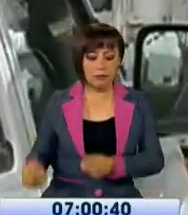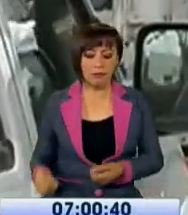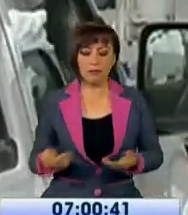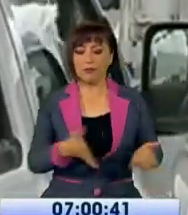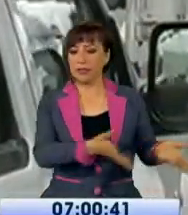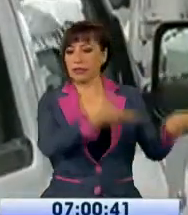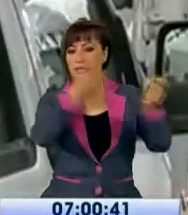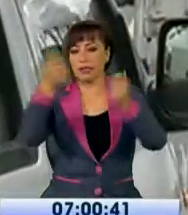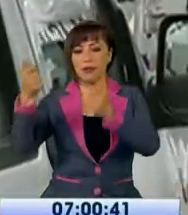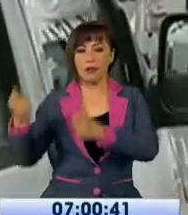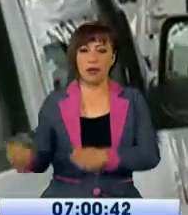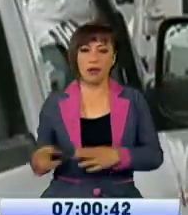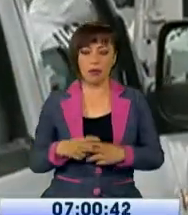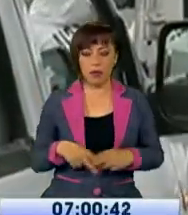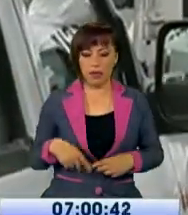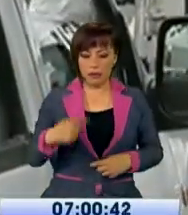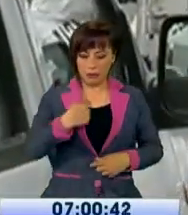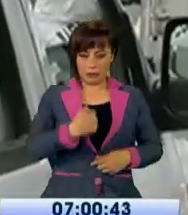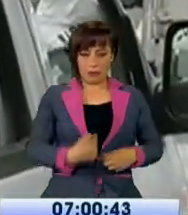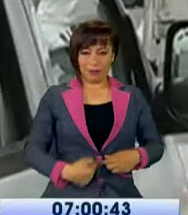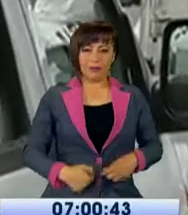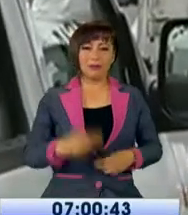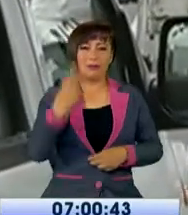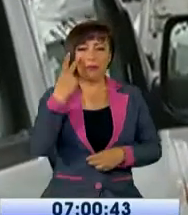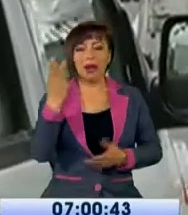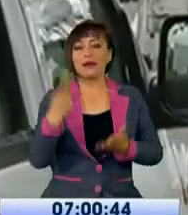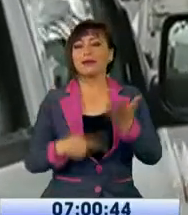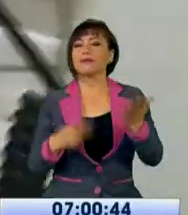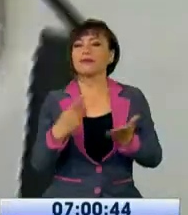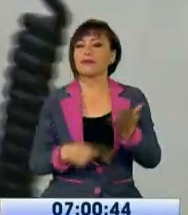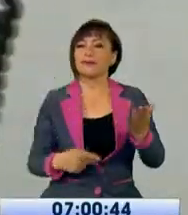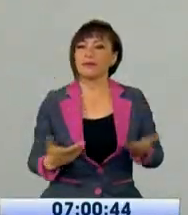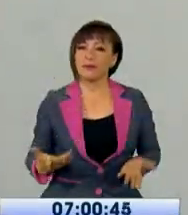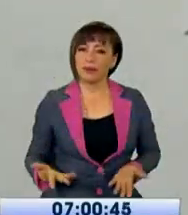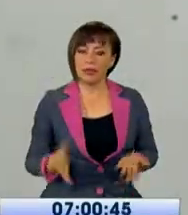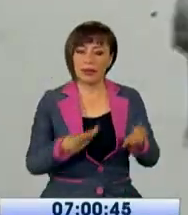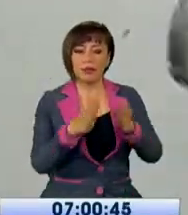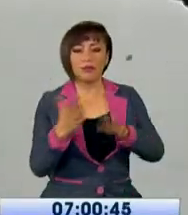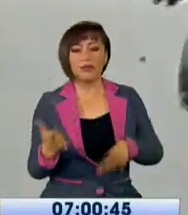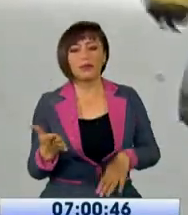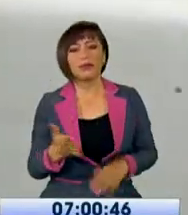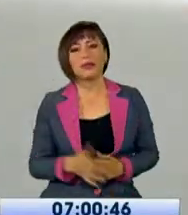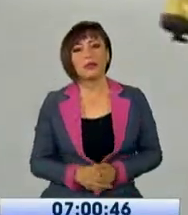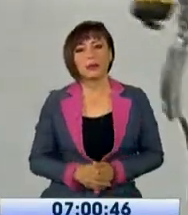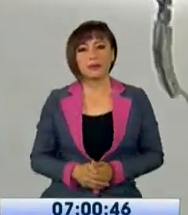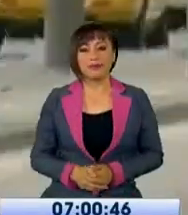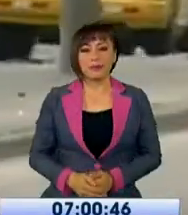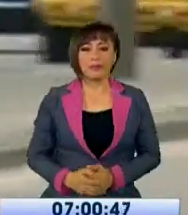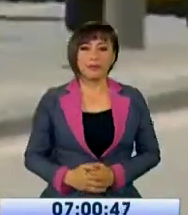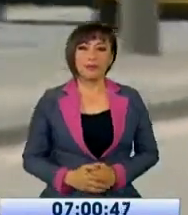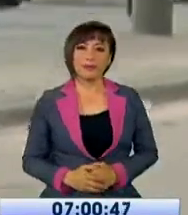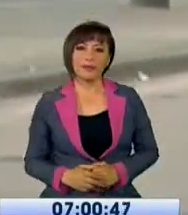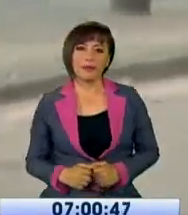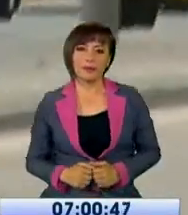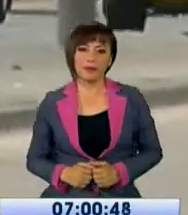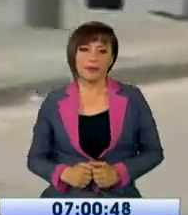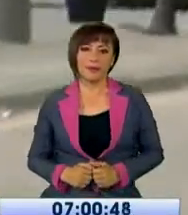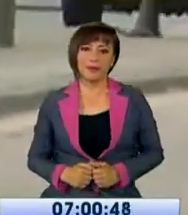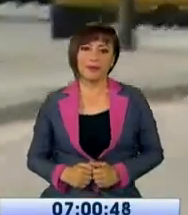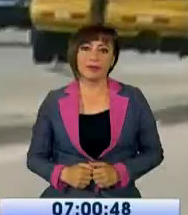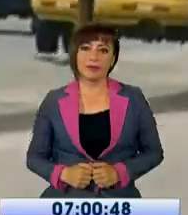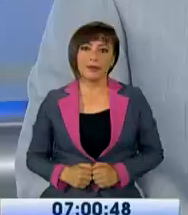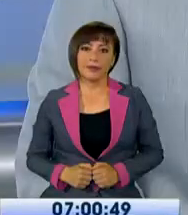la autopsia médico-legal que determine las causas del deceso, informó Enrique